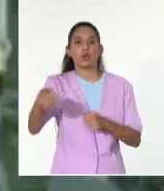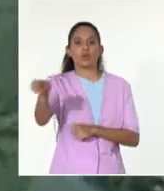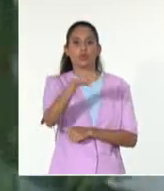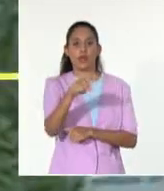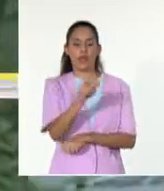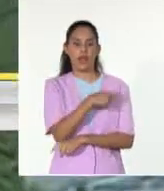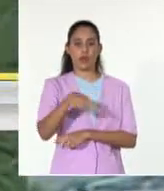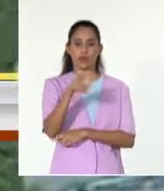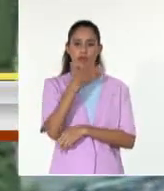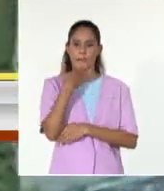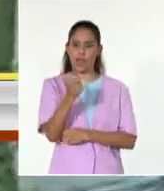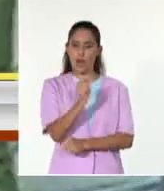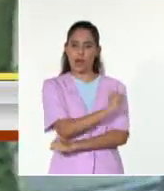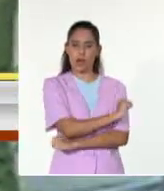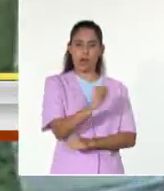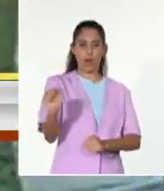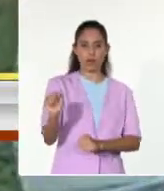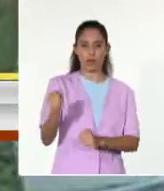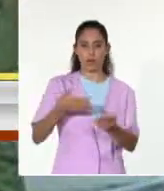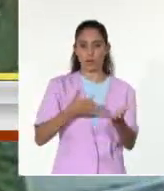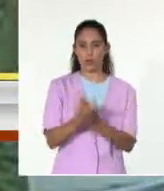las conquistas que llevan ustedes.